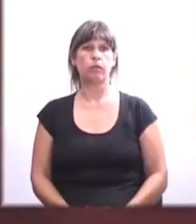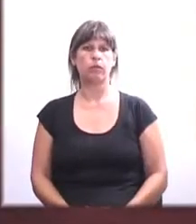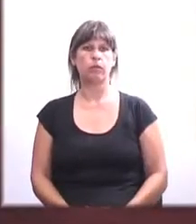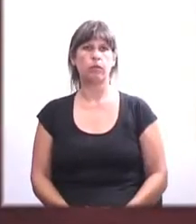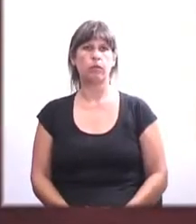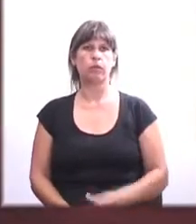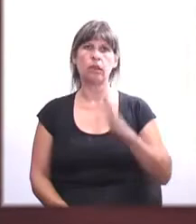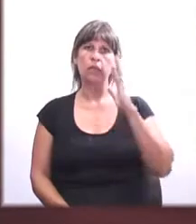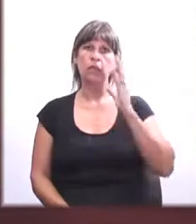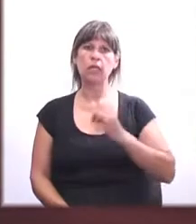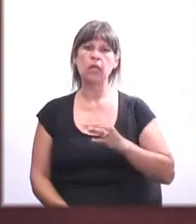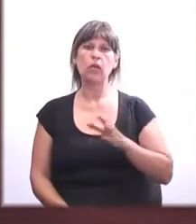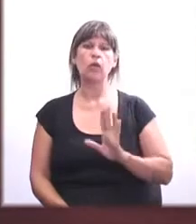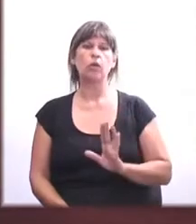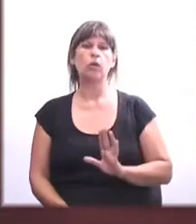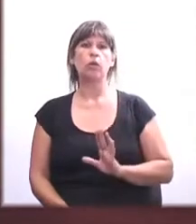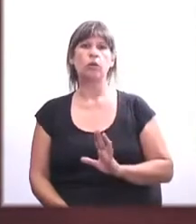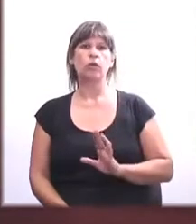Creo que